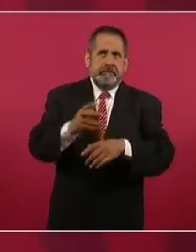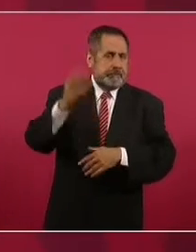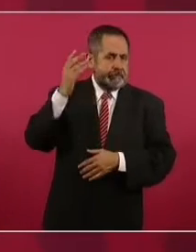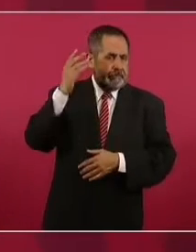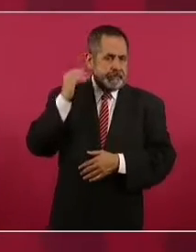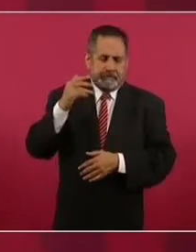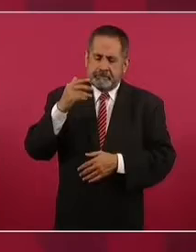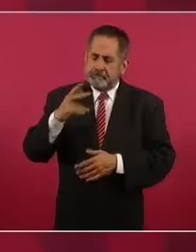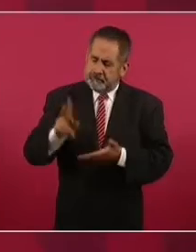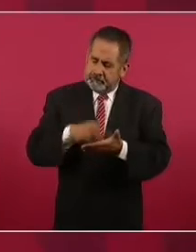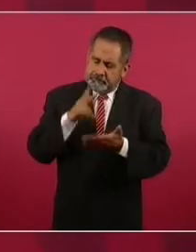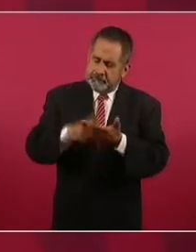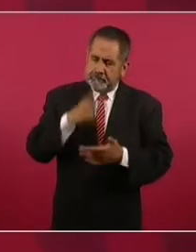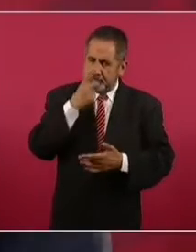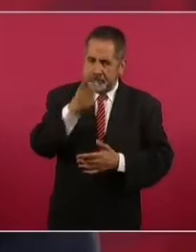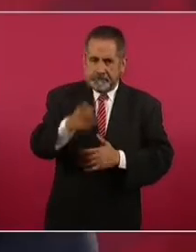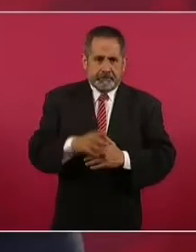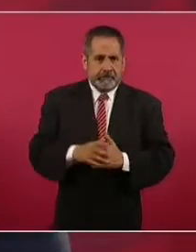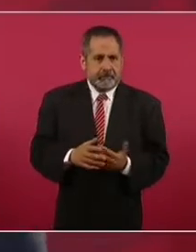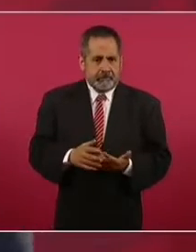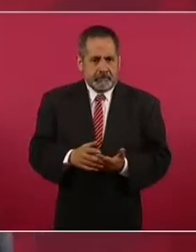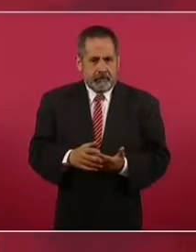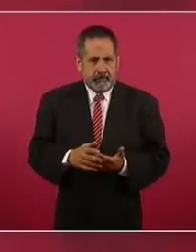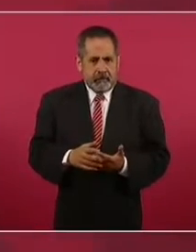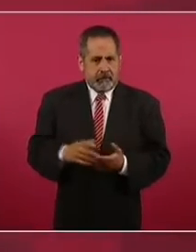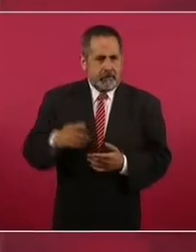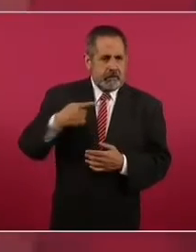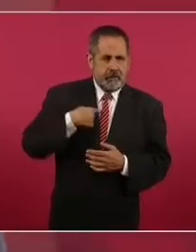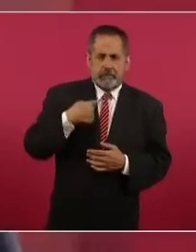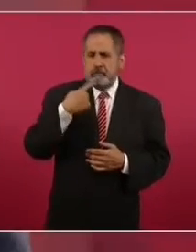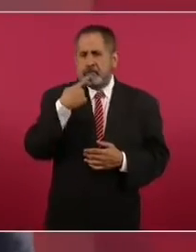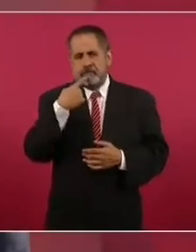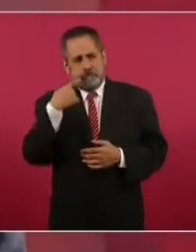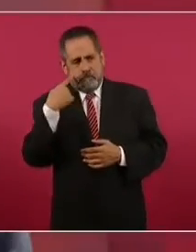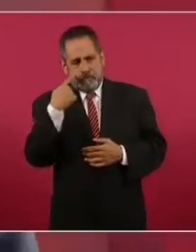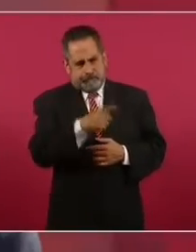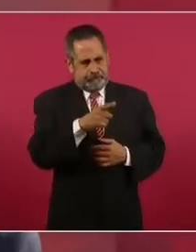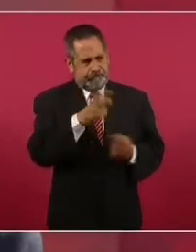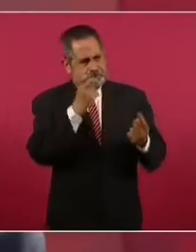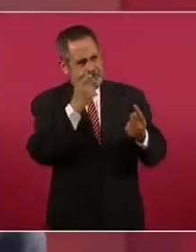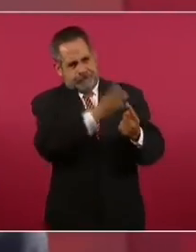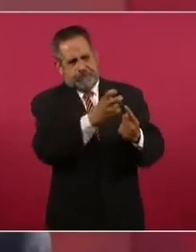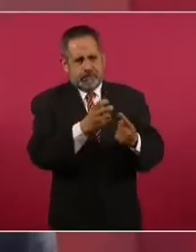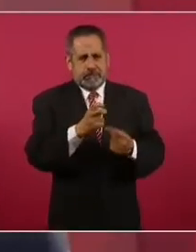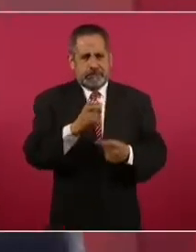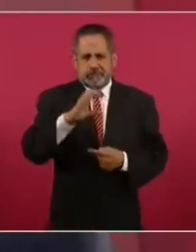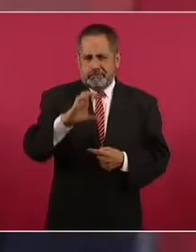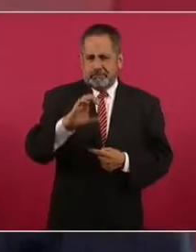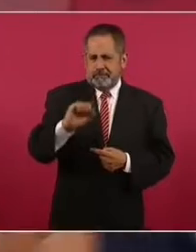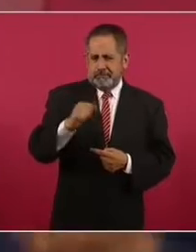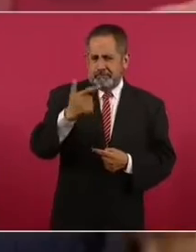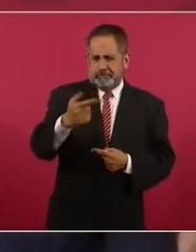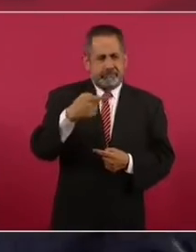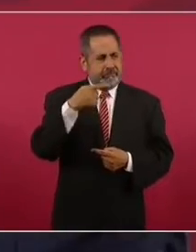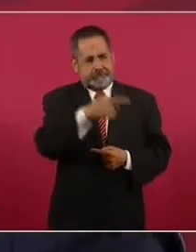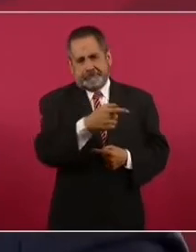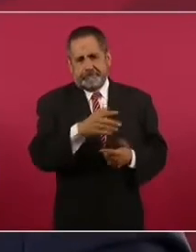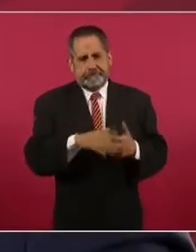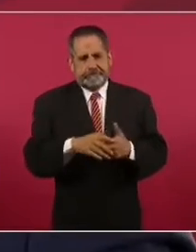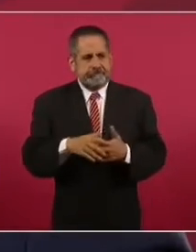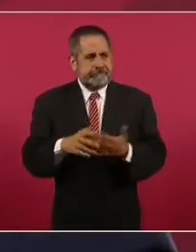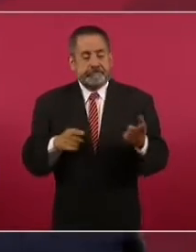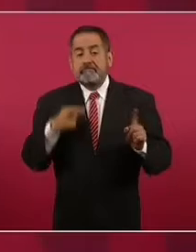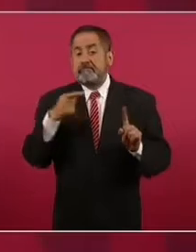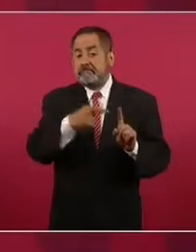desde hace bastante tiempo. ¿De qué acuso a Salinas? Pues de